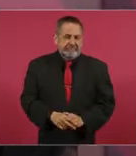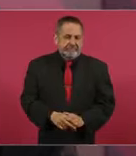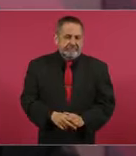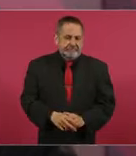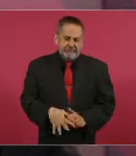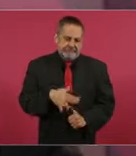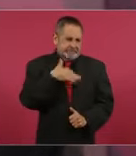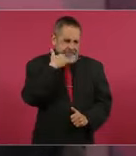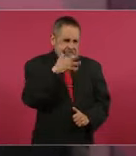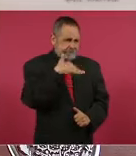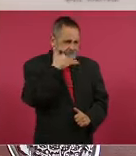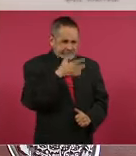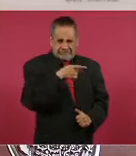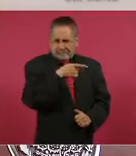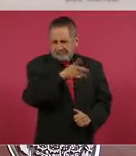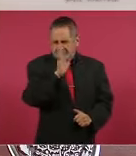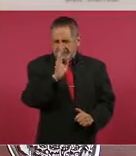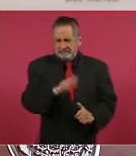Corruptos